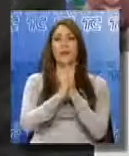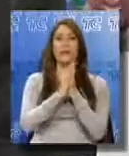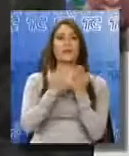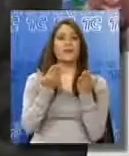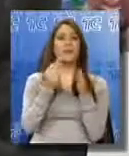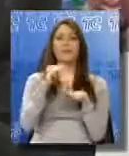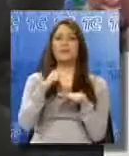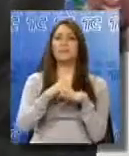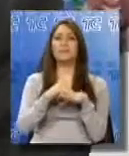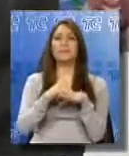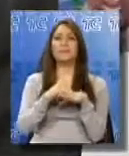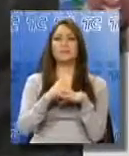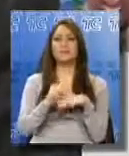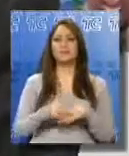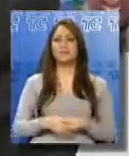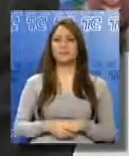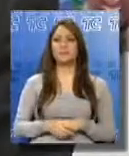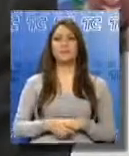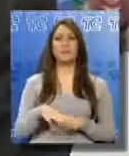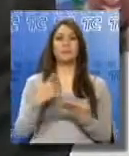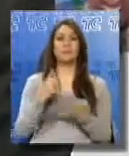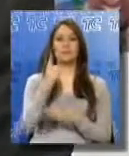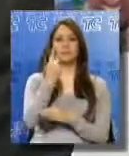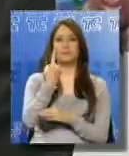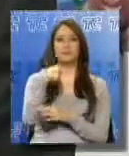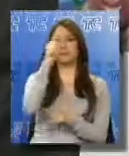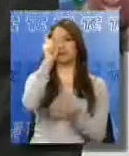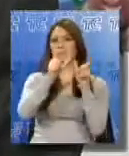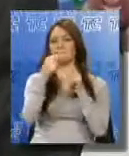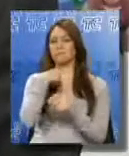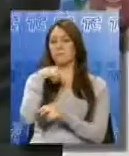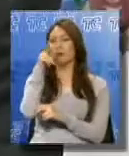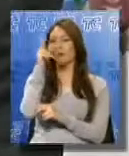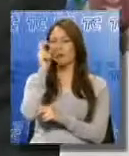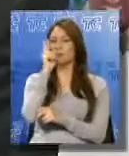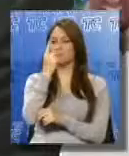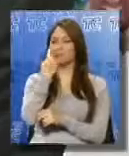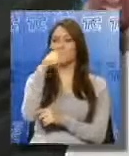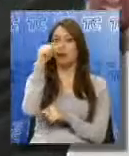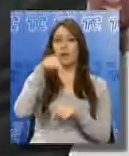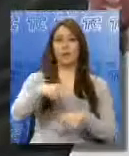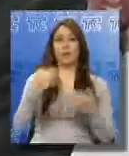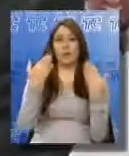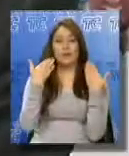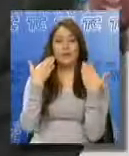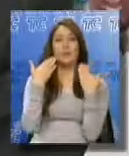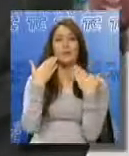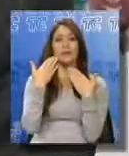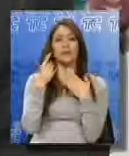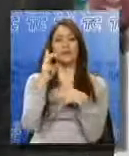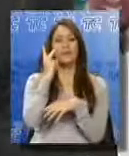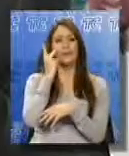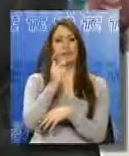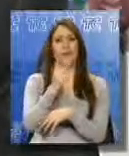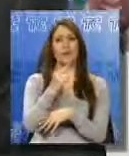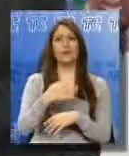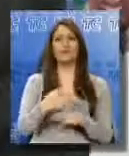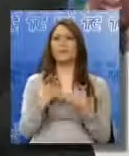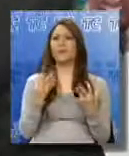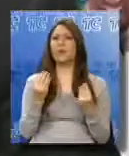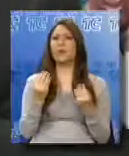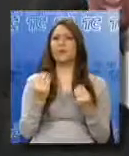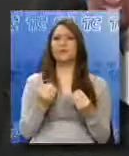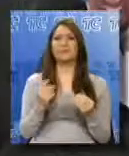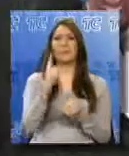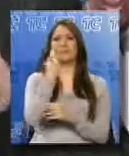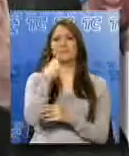estaba prácticamente 1 millón de personas, puede ser. En Guayaquil el Papa ha encontrado mucho más